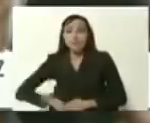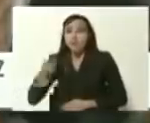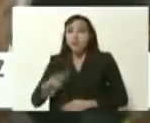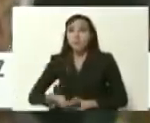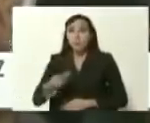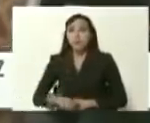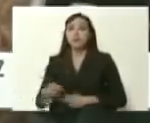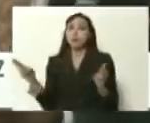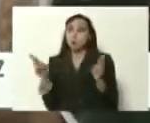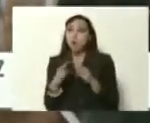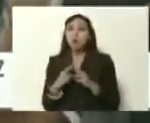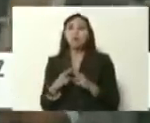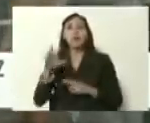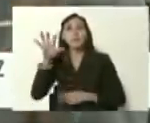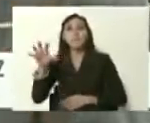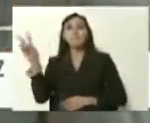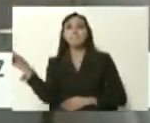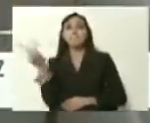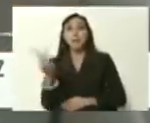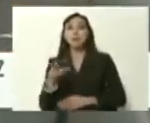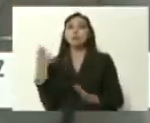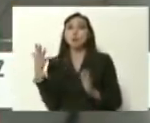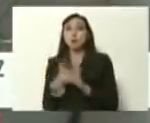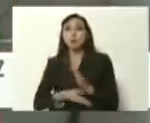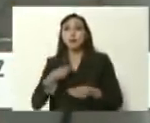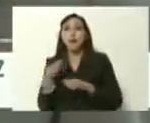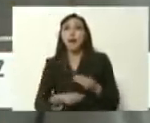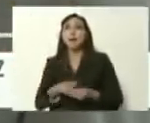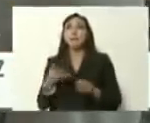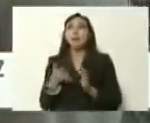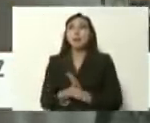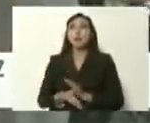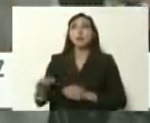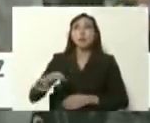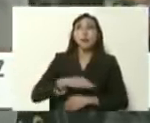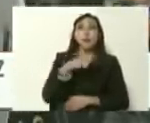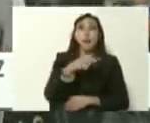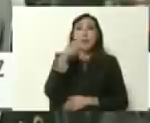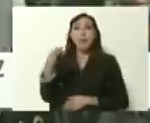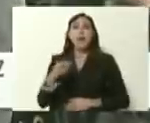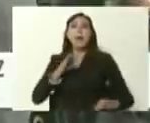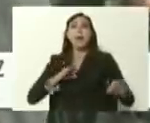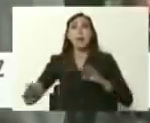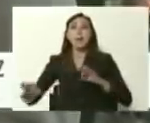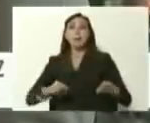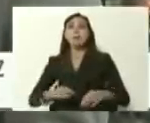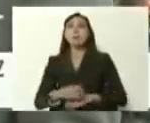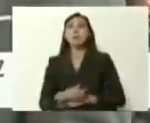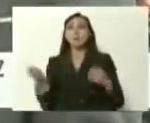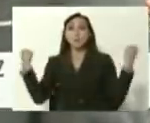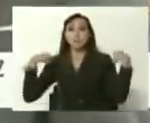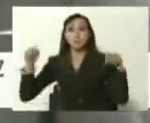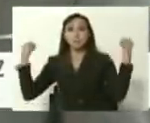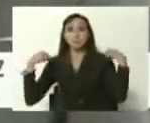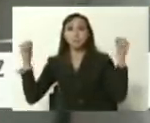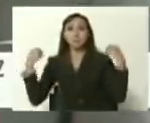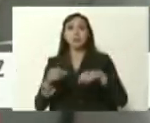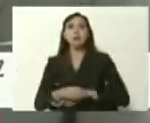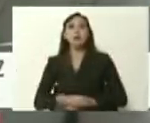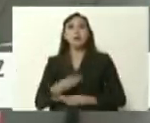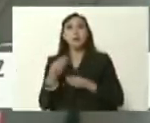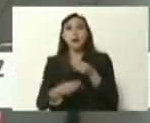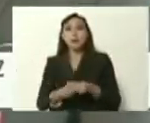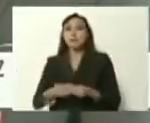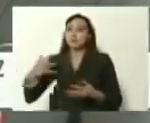ser reconocidos por el Estado en el carácter del ejercicio espiritual que la Iglesia Cristiana Evangélica en Venezuela lleva por